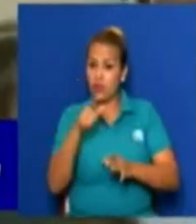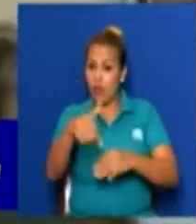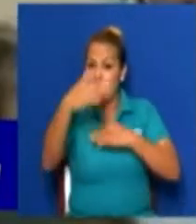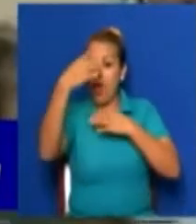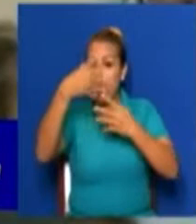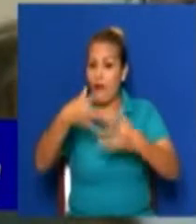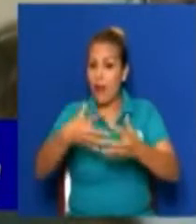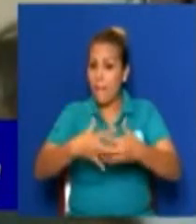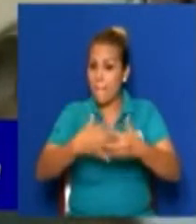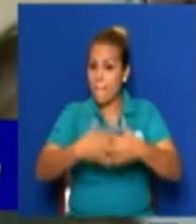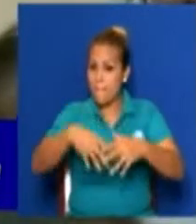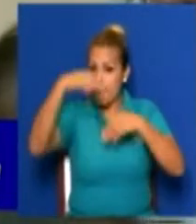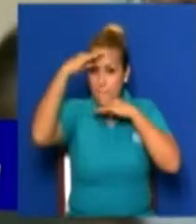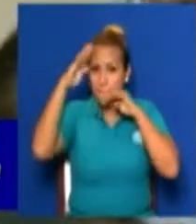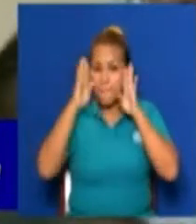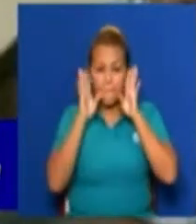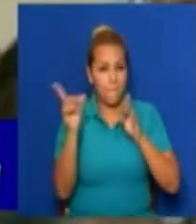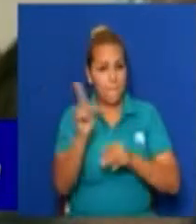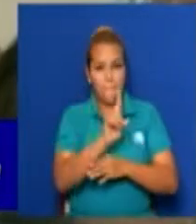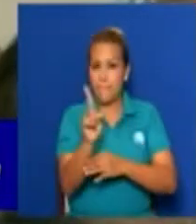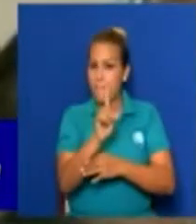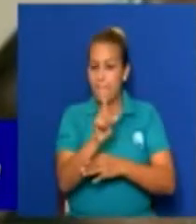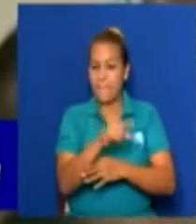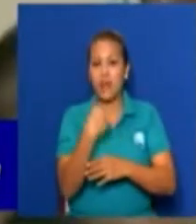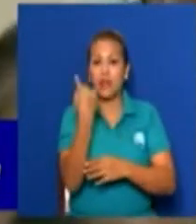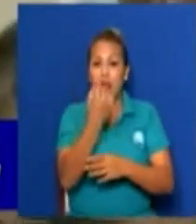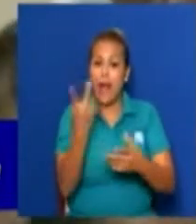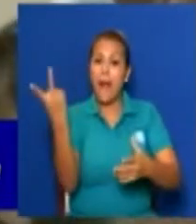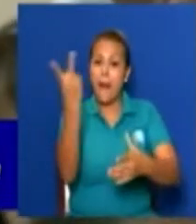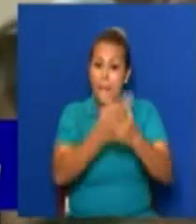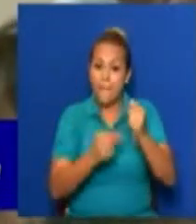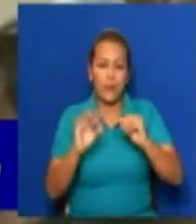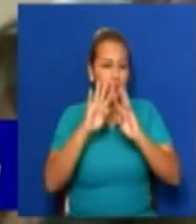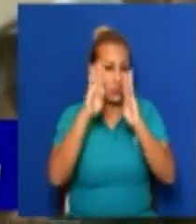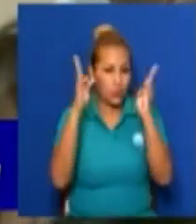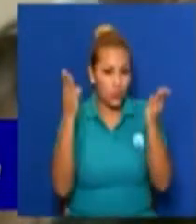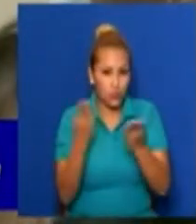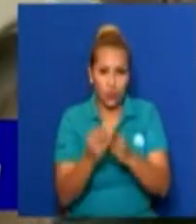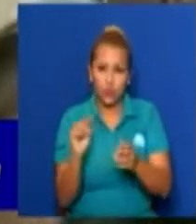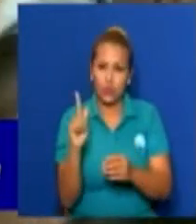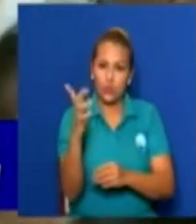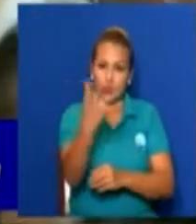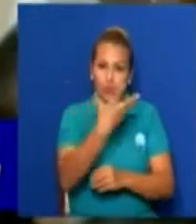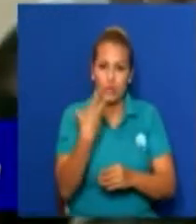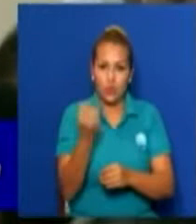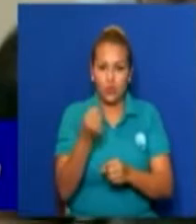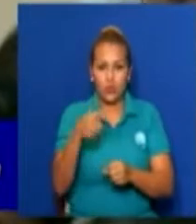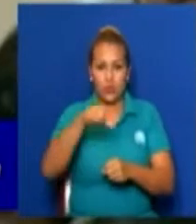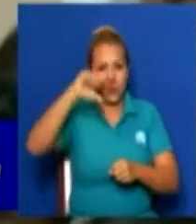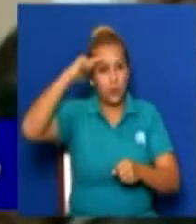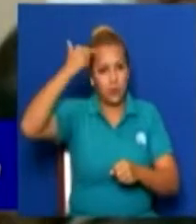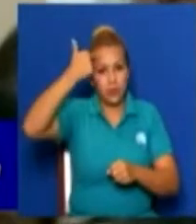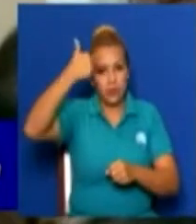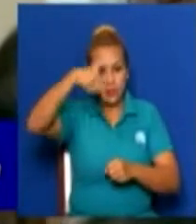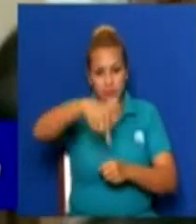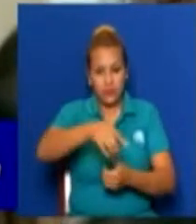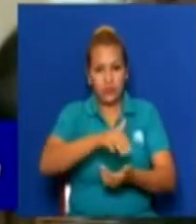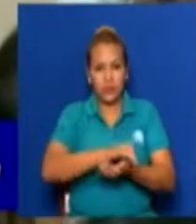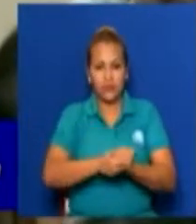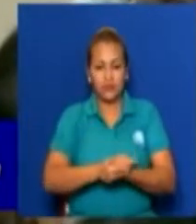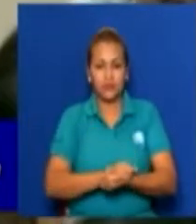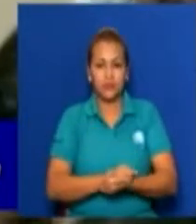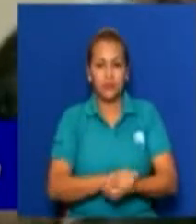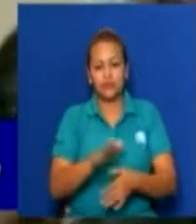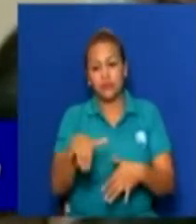privada, sino que las recomendaciones también fueron para la academia y para el Estado. Por otro